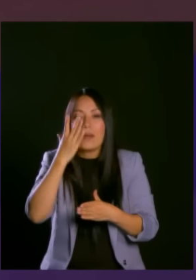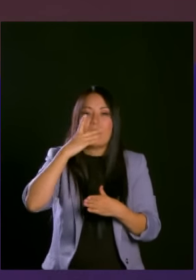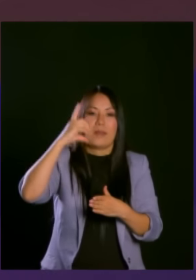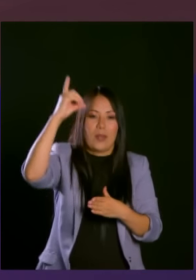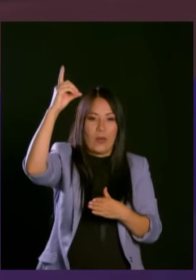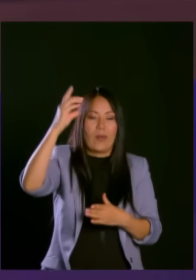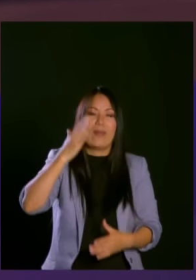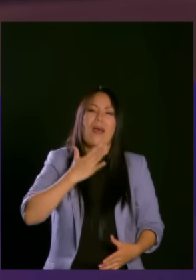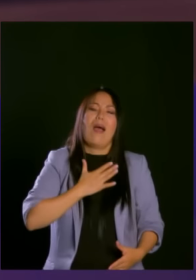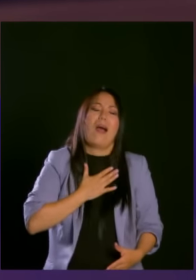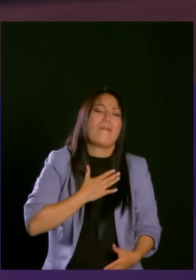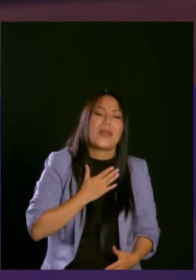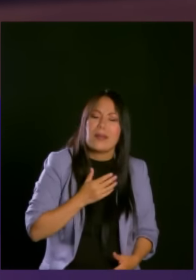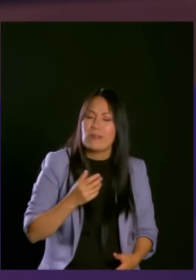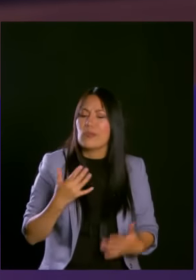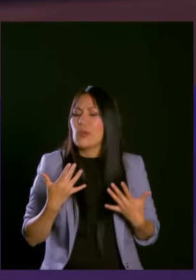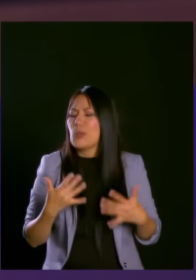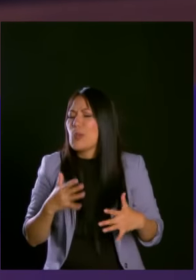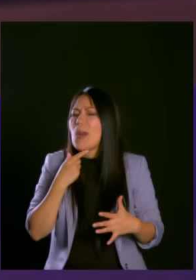A mí me encanta la adoración.